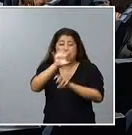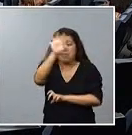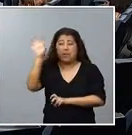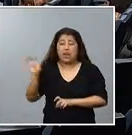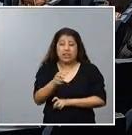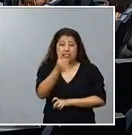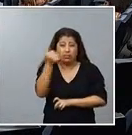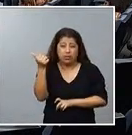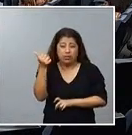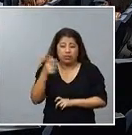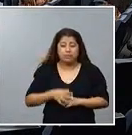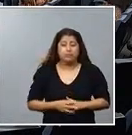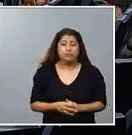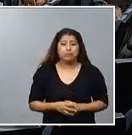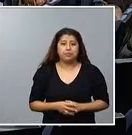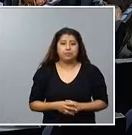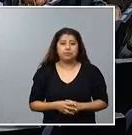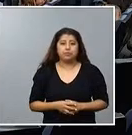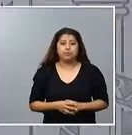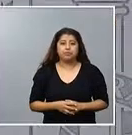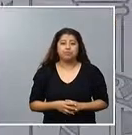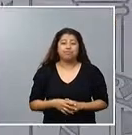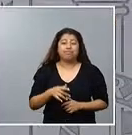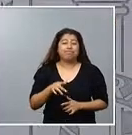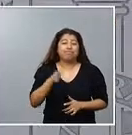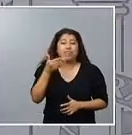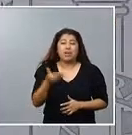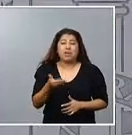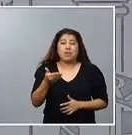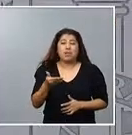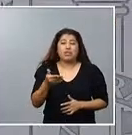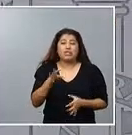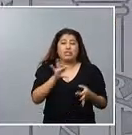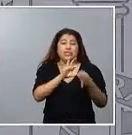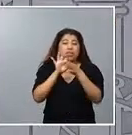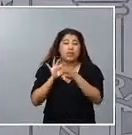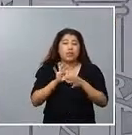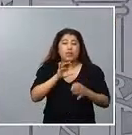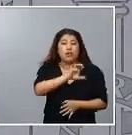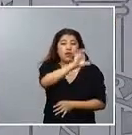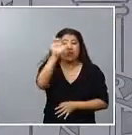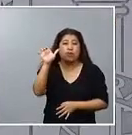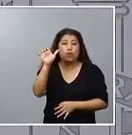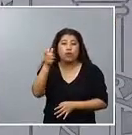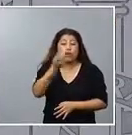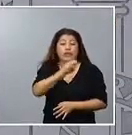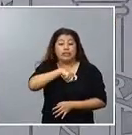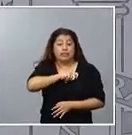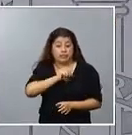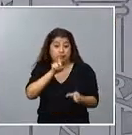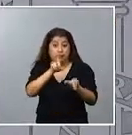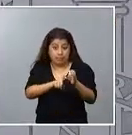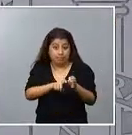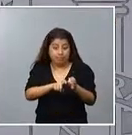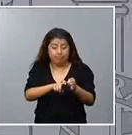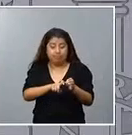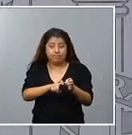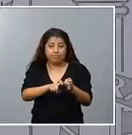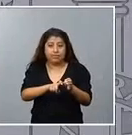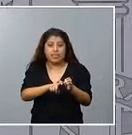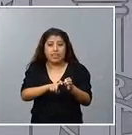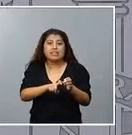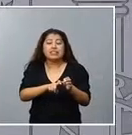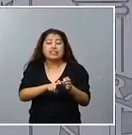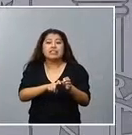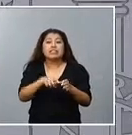la situación en Oriente Próximo. Escuchamos a Sánchez. Es fundamental que la Unión Europea, la Unión a la que pertenece España, se mantenga bien